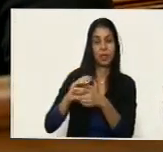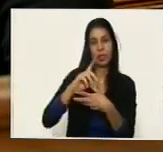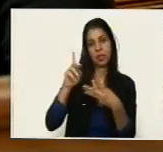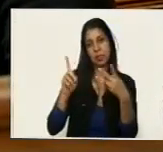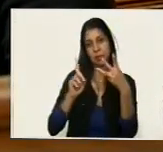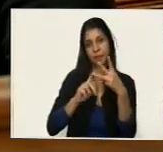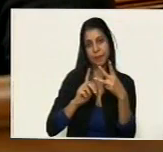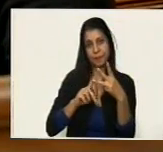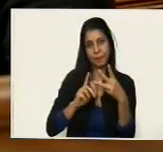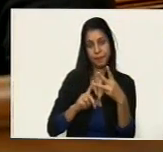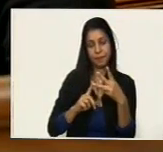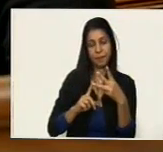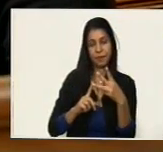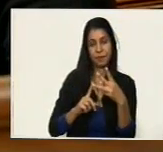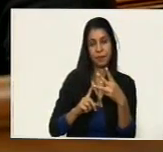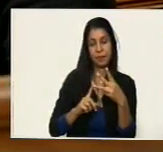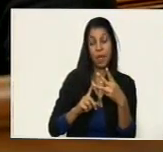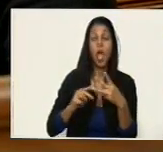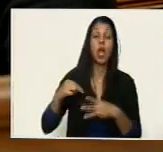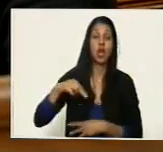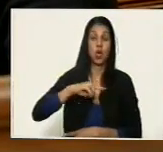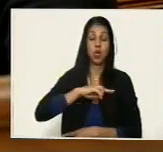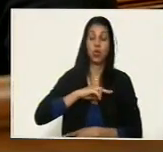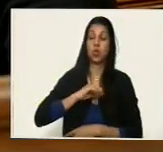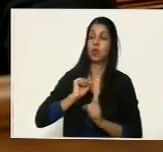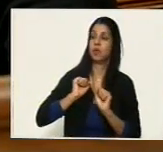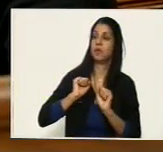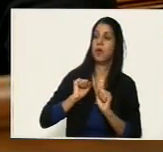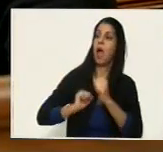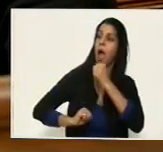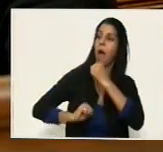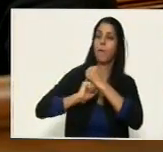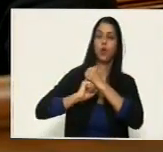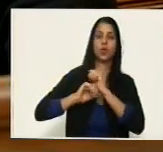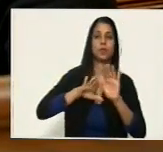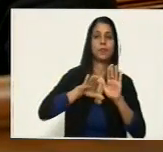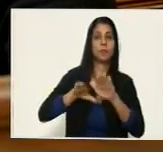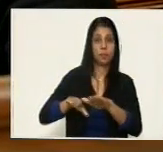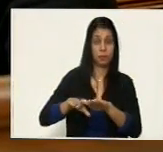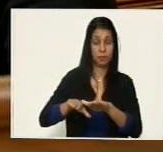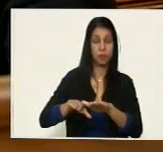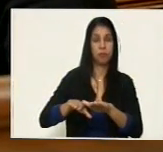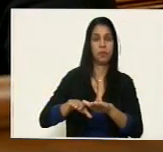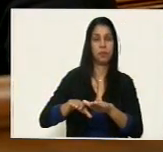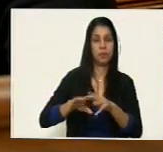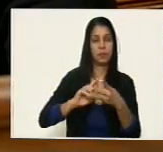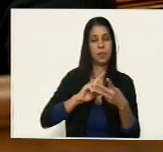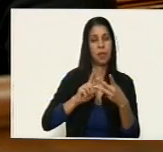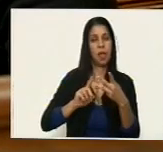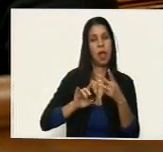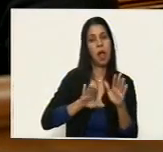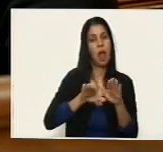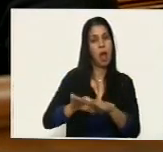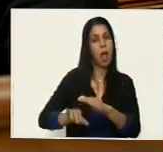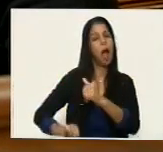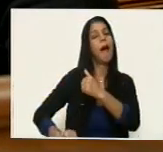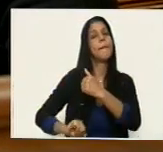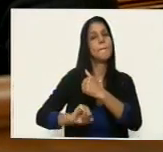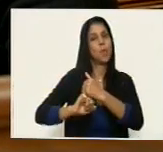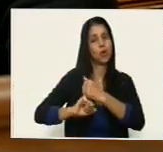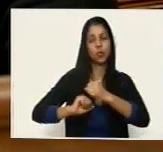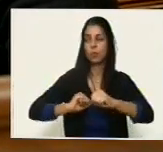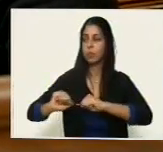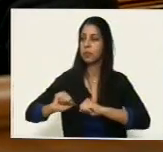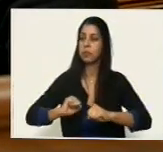Tercero, respaldar y acompañar desde esta Asamblea Nacional Constituyente las acciones